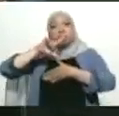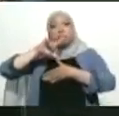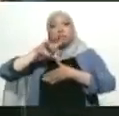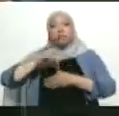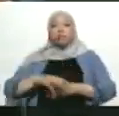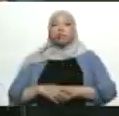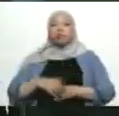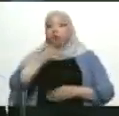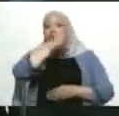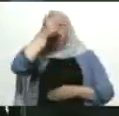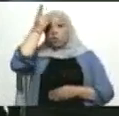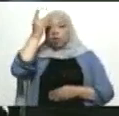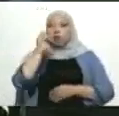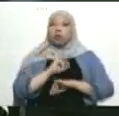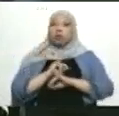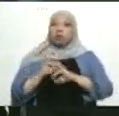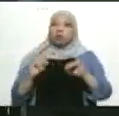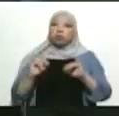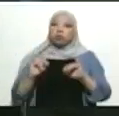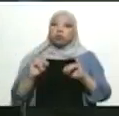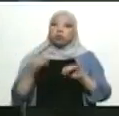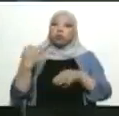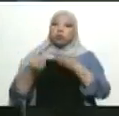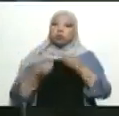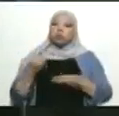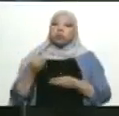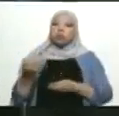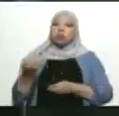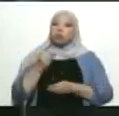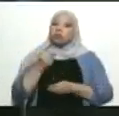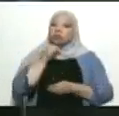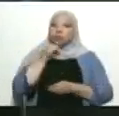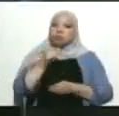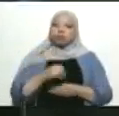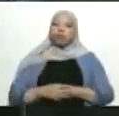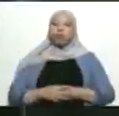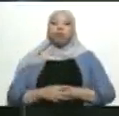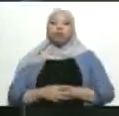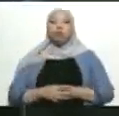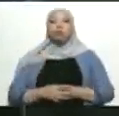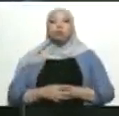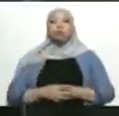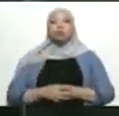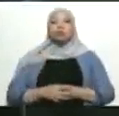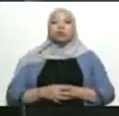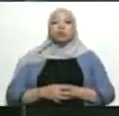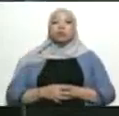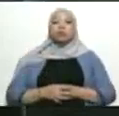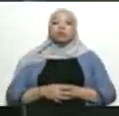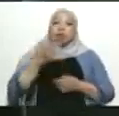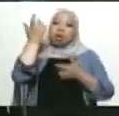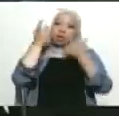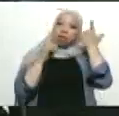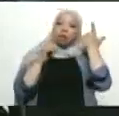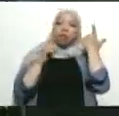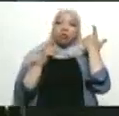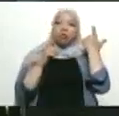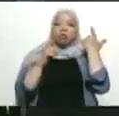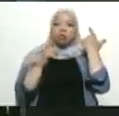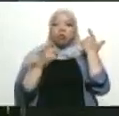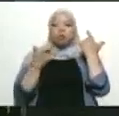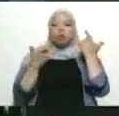compatriota Diosdado, no hemos arado en el mar. Ha valido la pena el comandante Chávez.